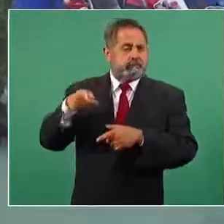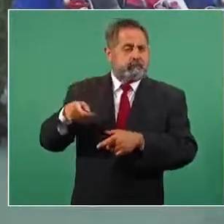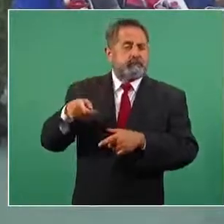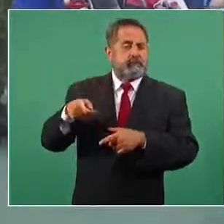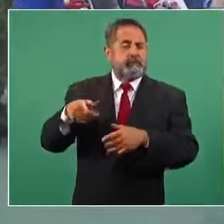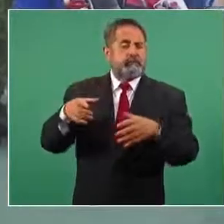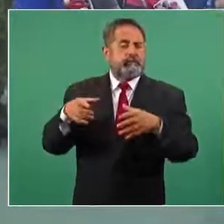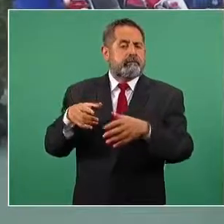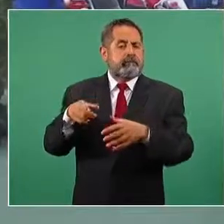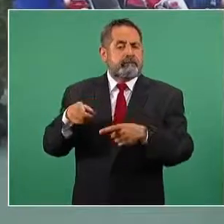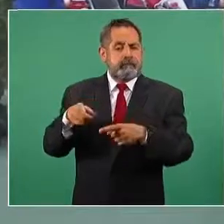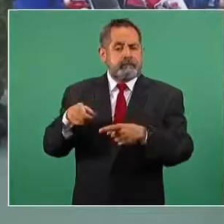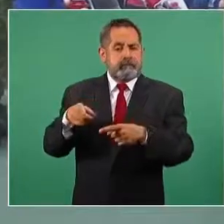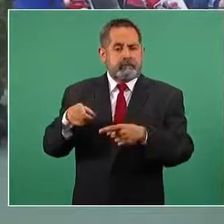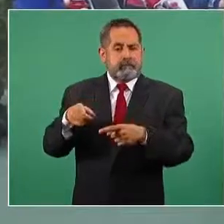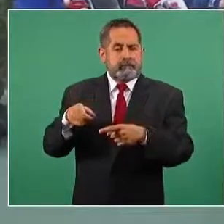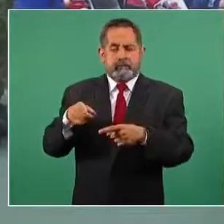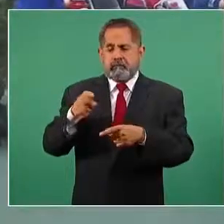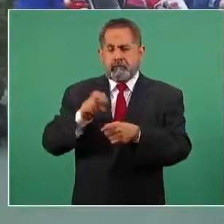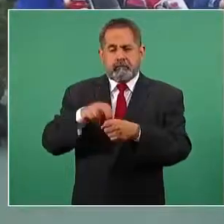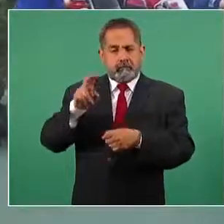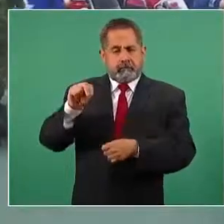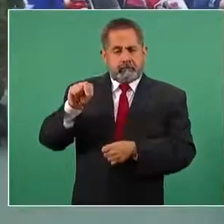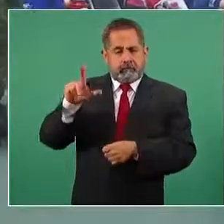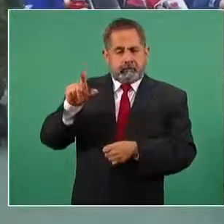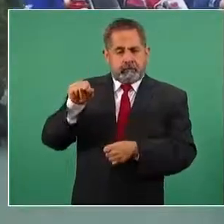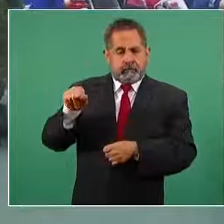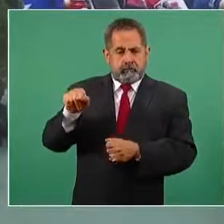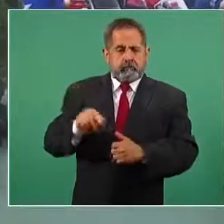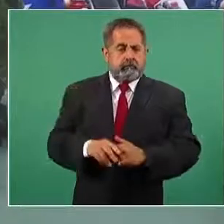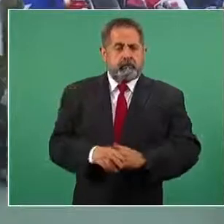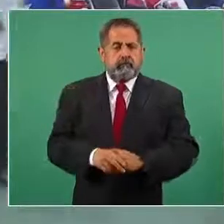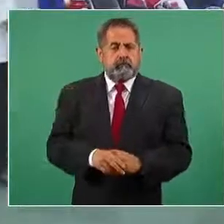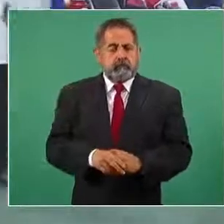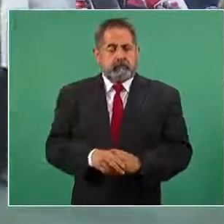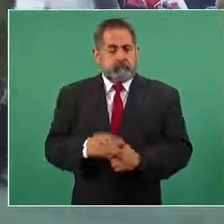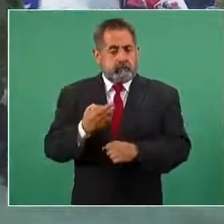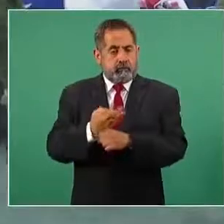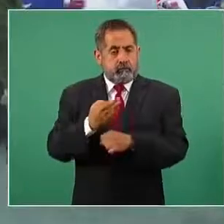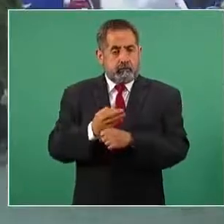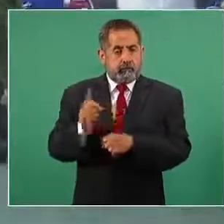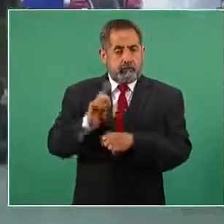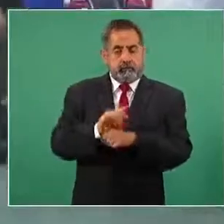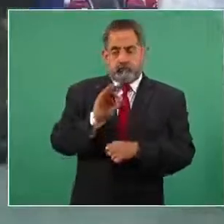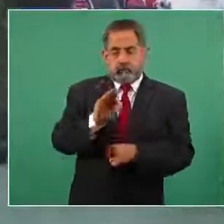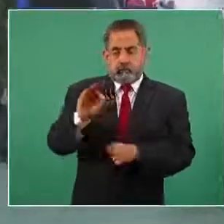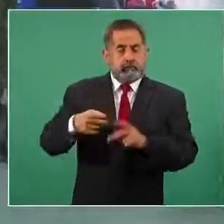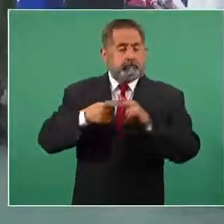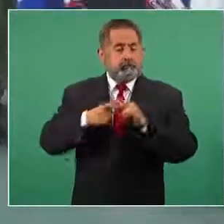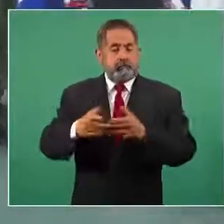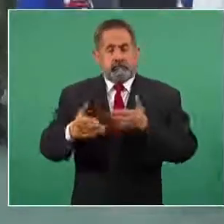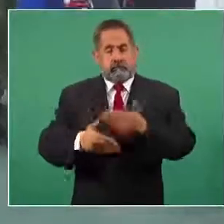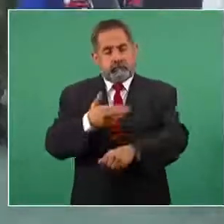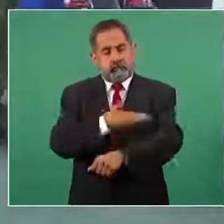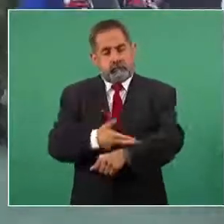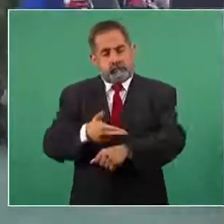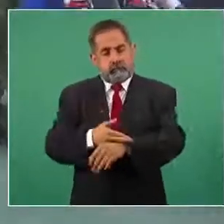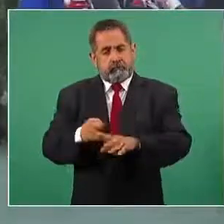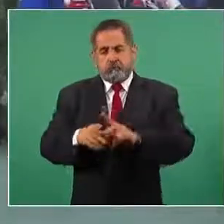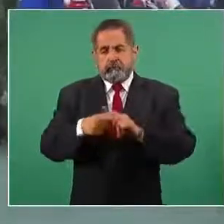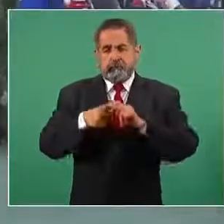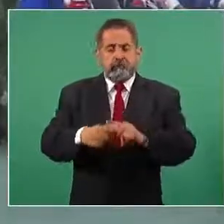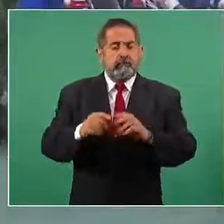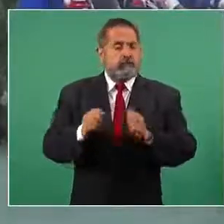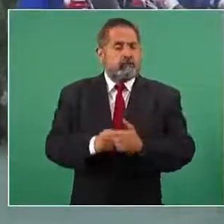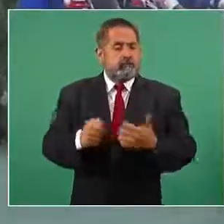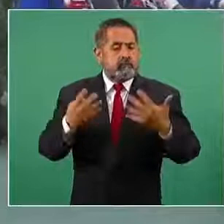de la Universidad Autónoma de Nuevo León. En esta fecha se inicia el proceso de vacunación